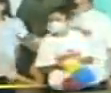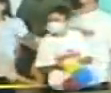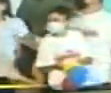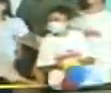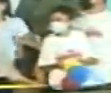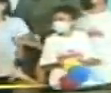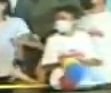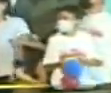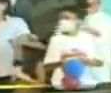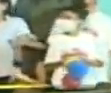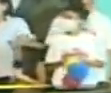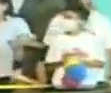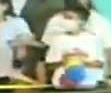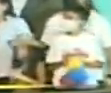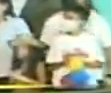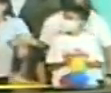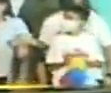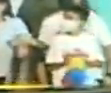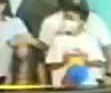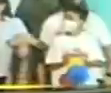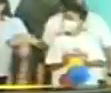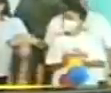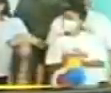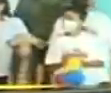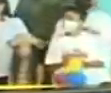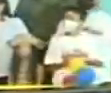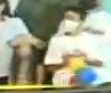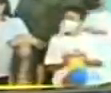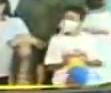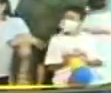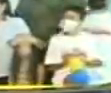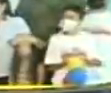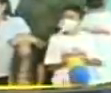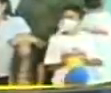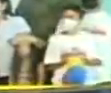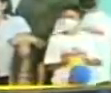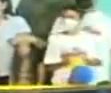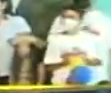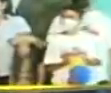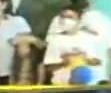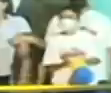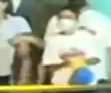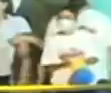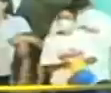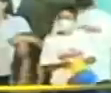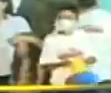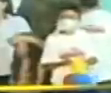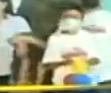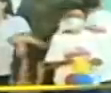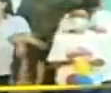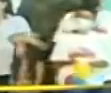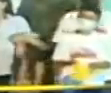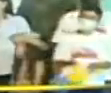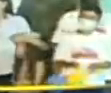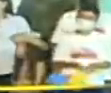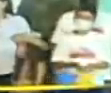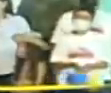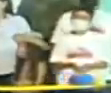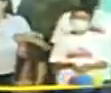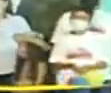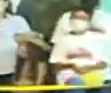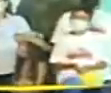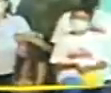alegría, de compromiso, de mayor fuerza, de mucha energía este 30 de diciembre, como usted lo ha